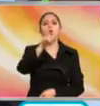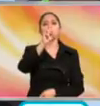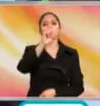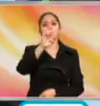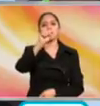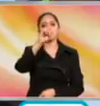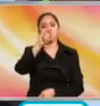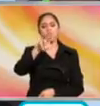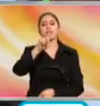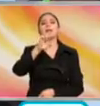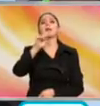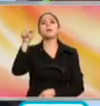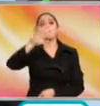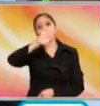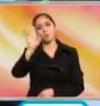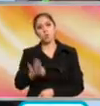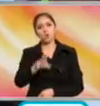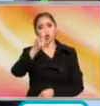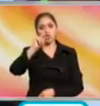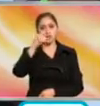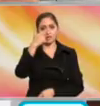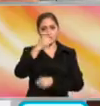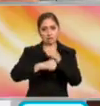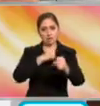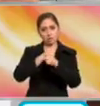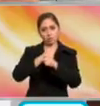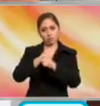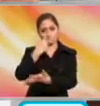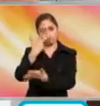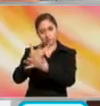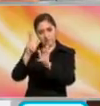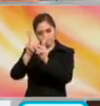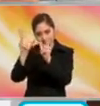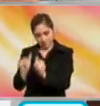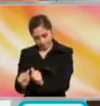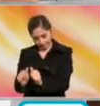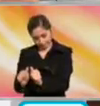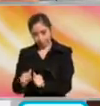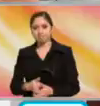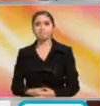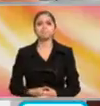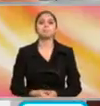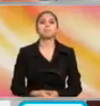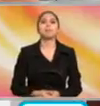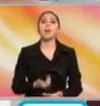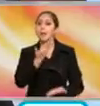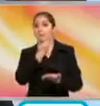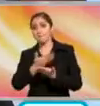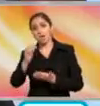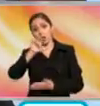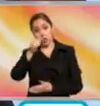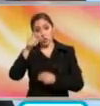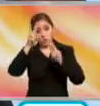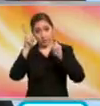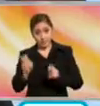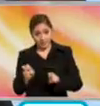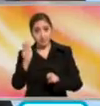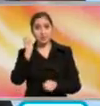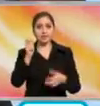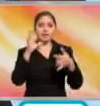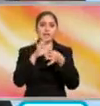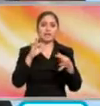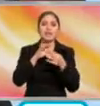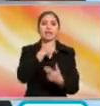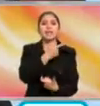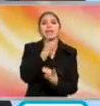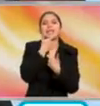los 87 años, descanse en paz. Pero pasando a cosas más agradables y a la risa. Muy bien. Sí, ¿Qué tanto tenemos faltas? la primera